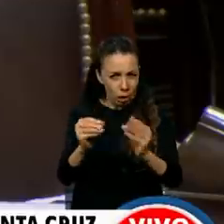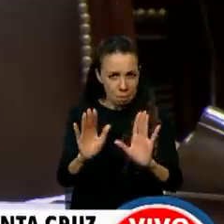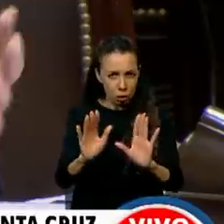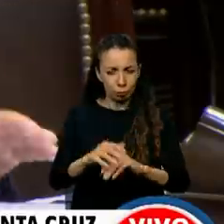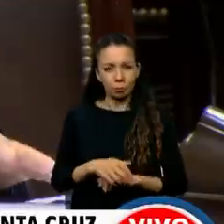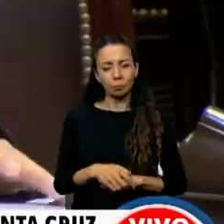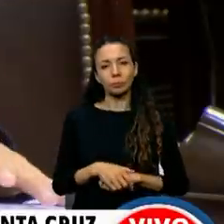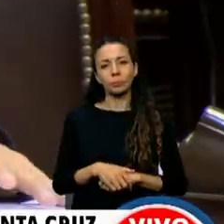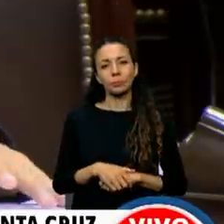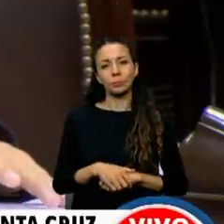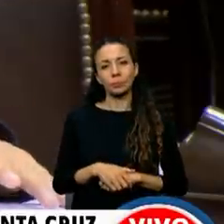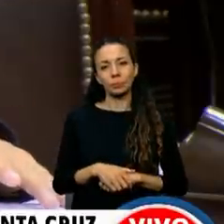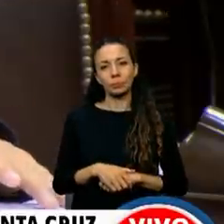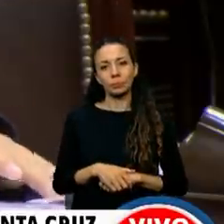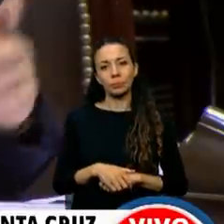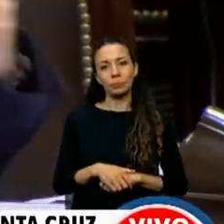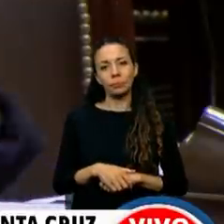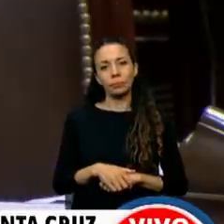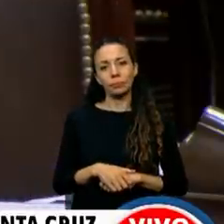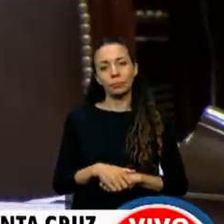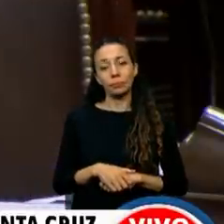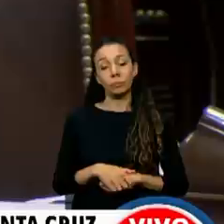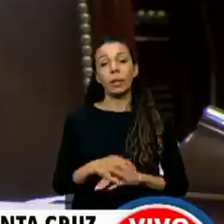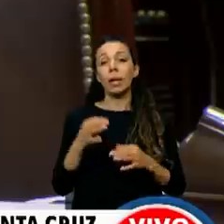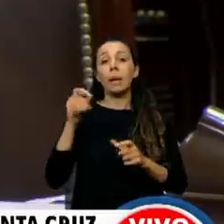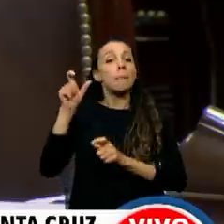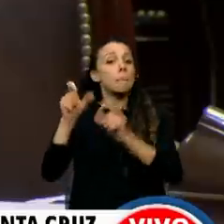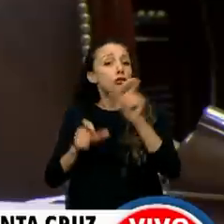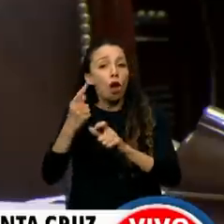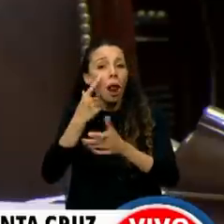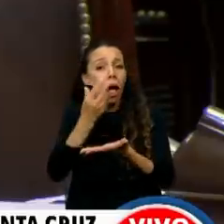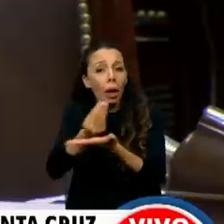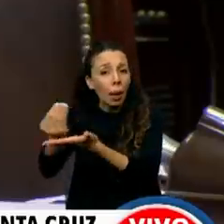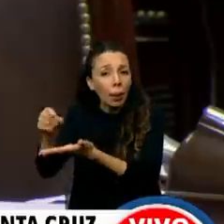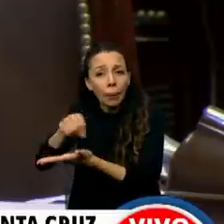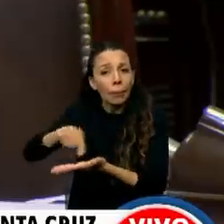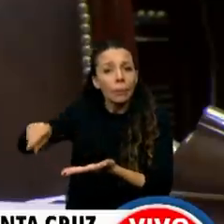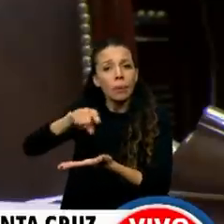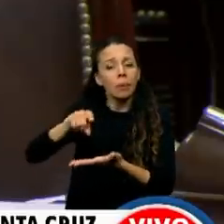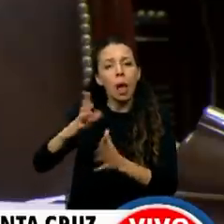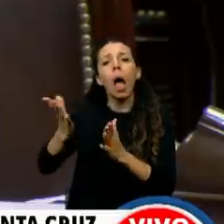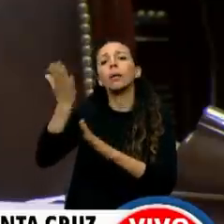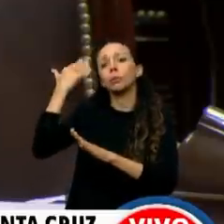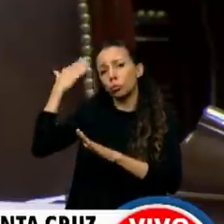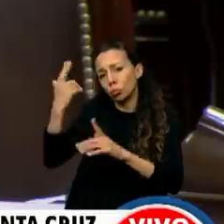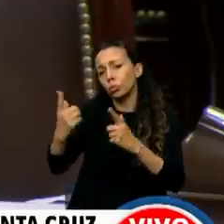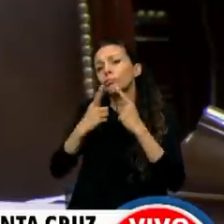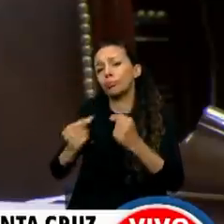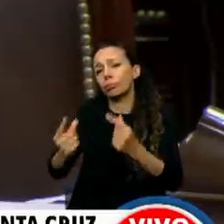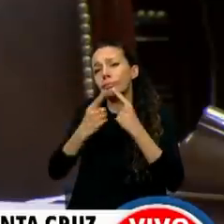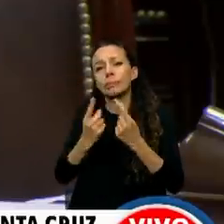la verdad que nuestros vecinos vienen reclamando hace mucho tiempo la ruta nacional número 3